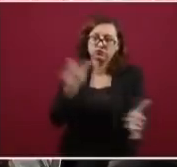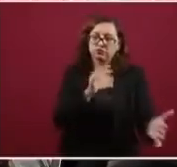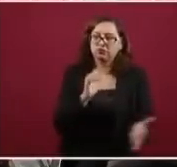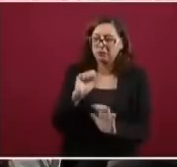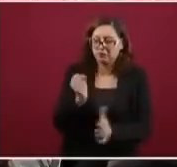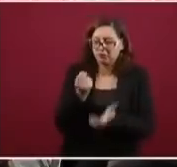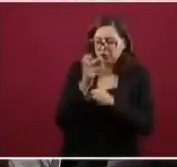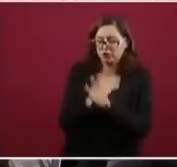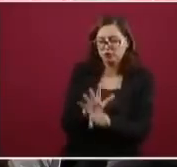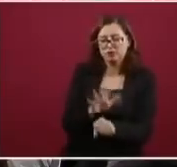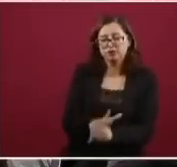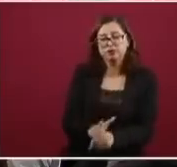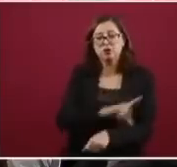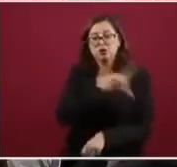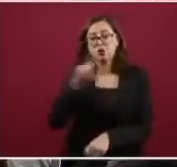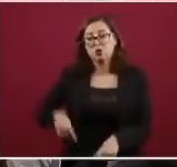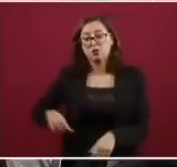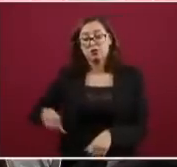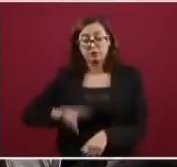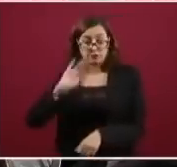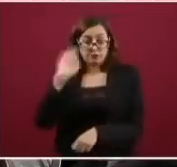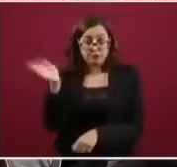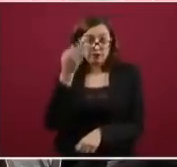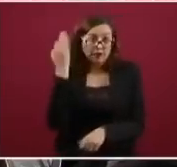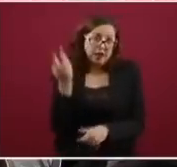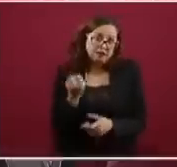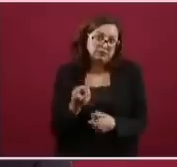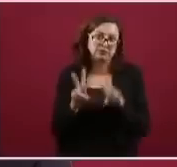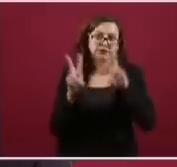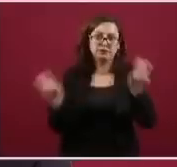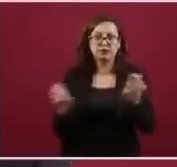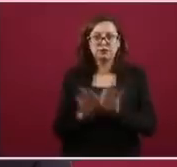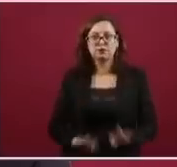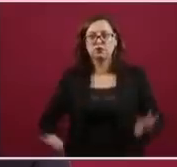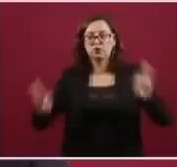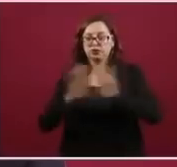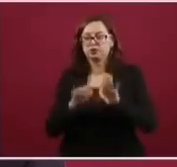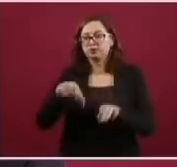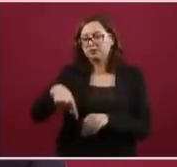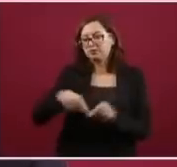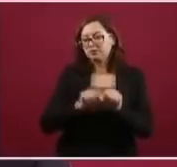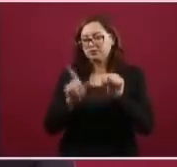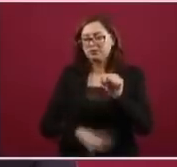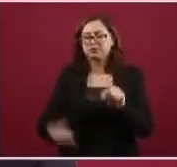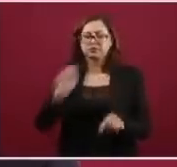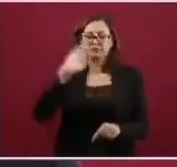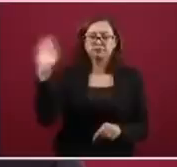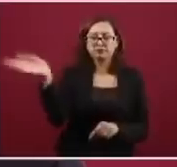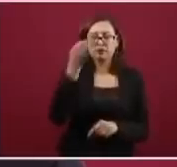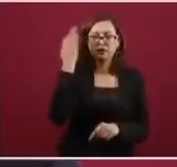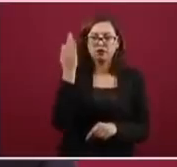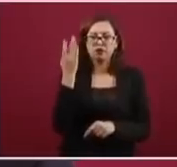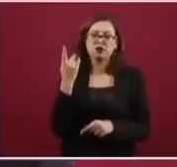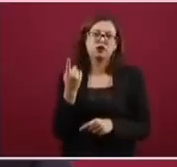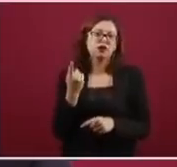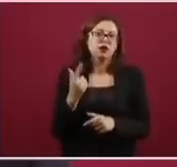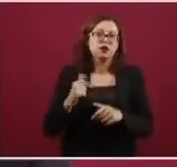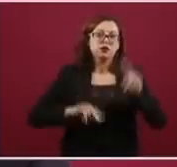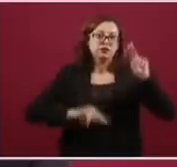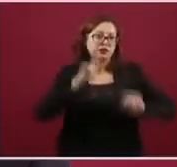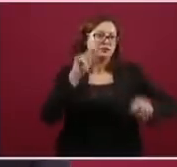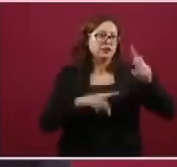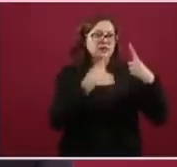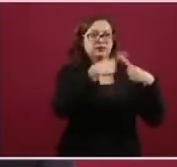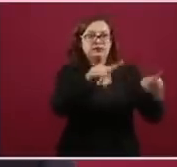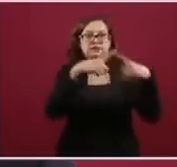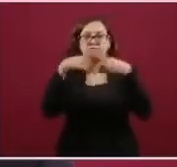financiamiento el gobierno y esto es muy importante en un país de carácter federal cada uno de los distintos niveles va